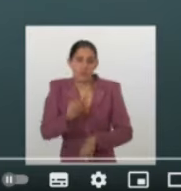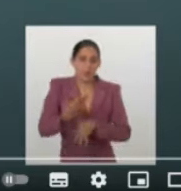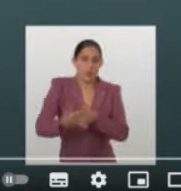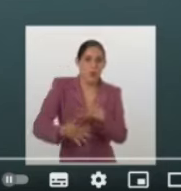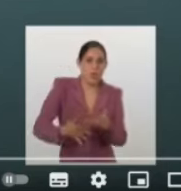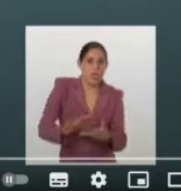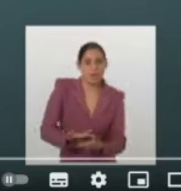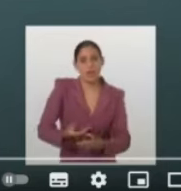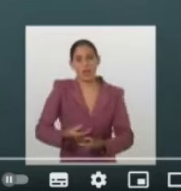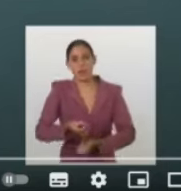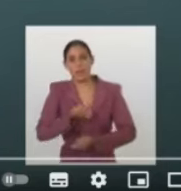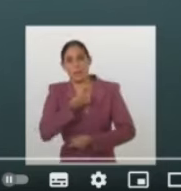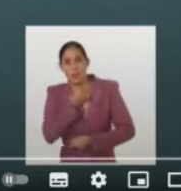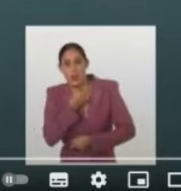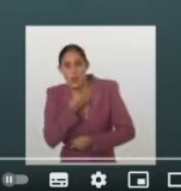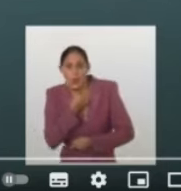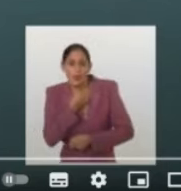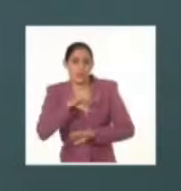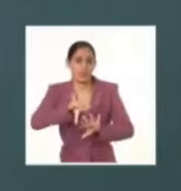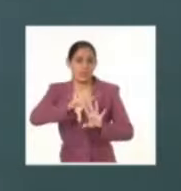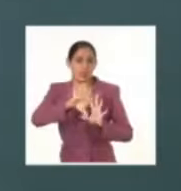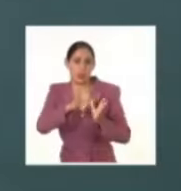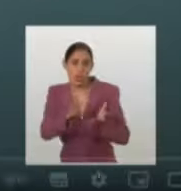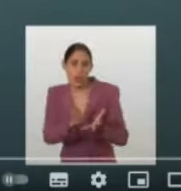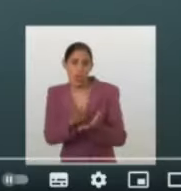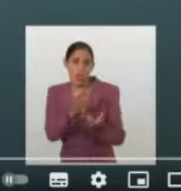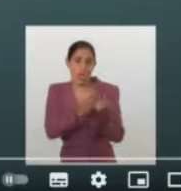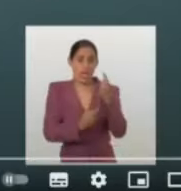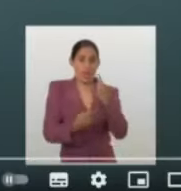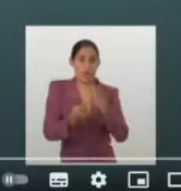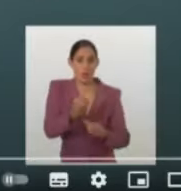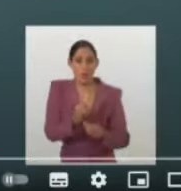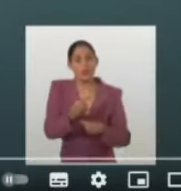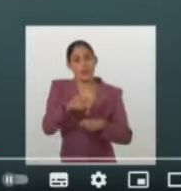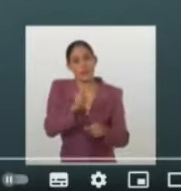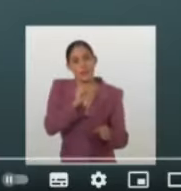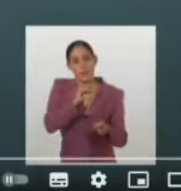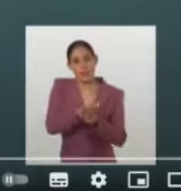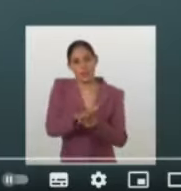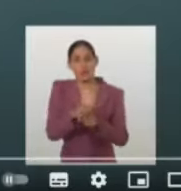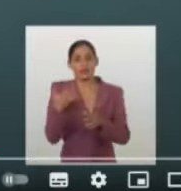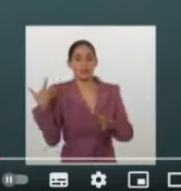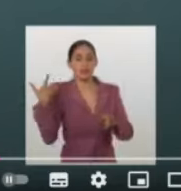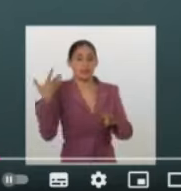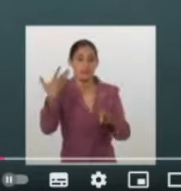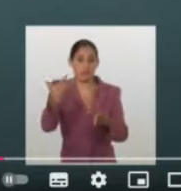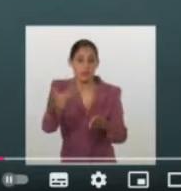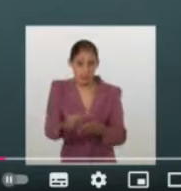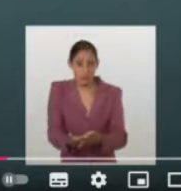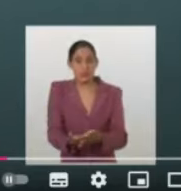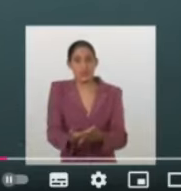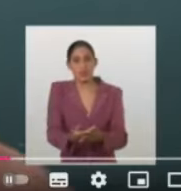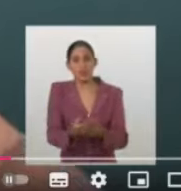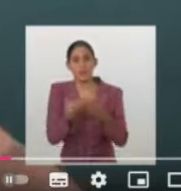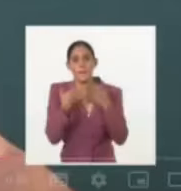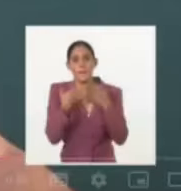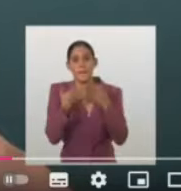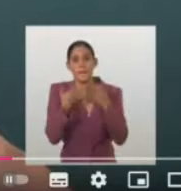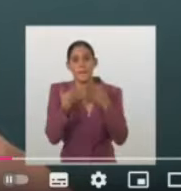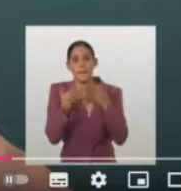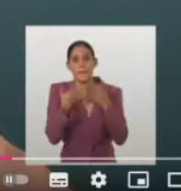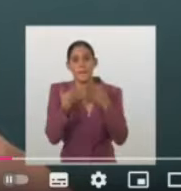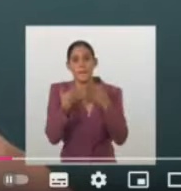La solidaridad de este pueblo que se ha criado bajo la revolución, las últimas generaciones, el 80%, sí se ha criado una gran obra de amor, por lo